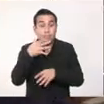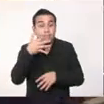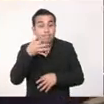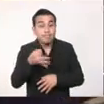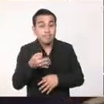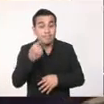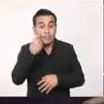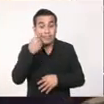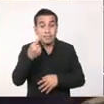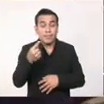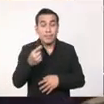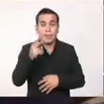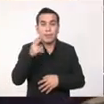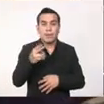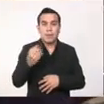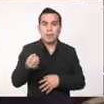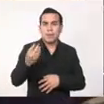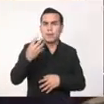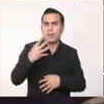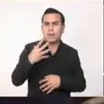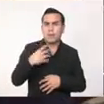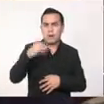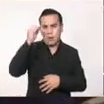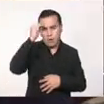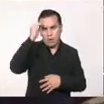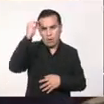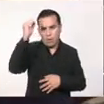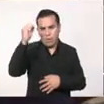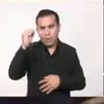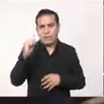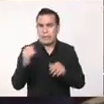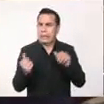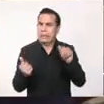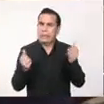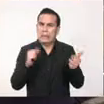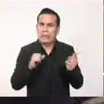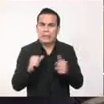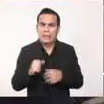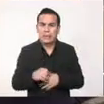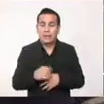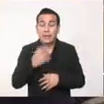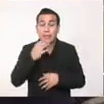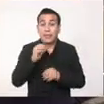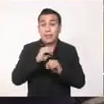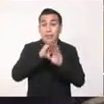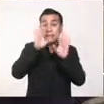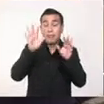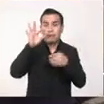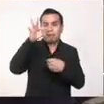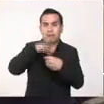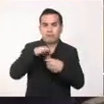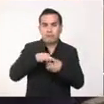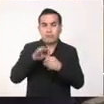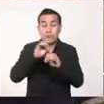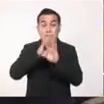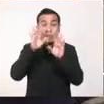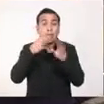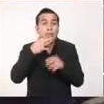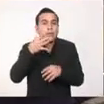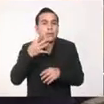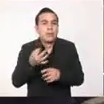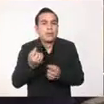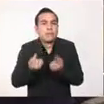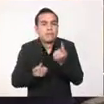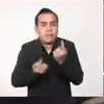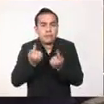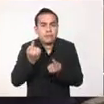Ahora, lo que usted me dijo, que habían opiniones grises y que algunos, pero lo que sí estaba claro era la elección, porque la elección